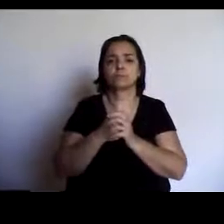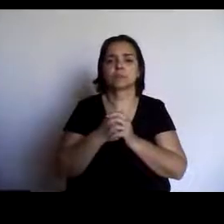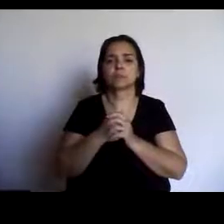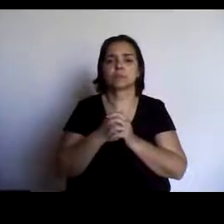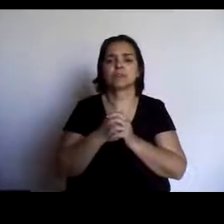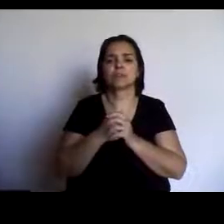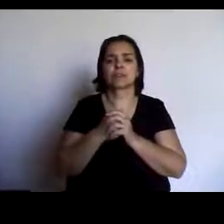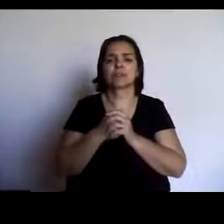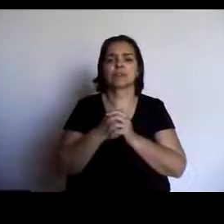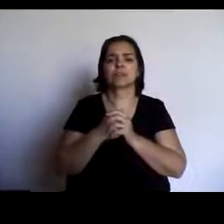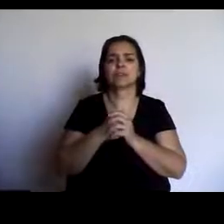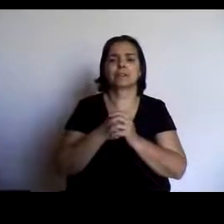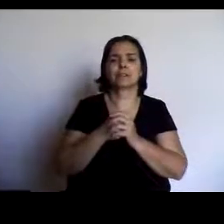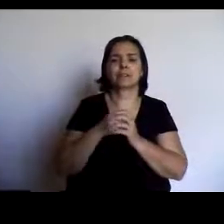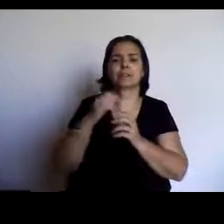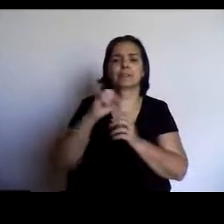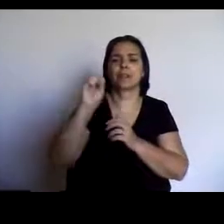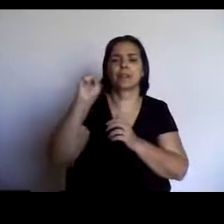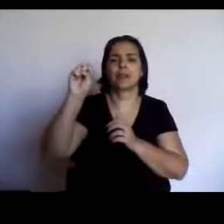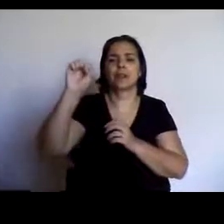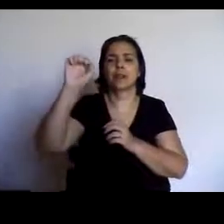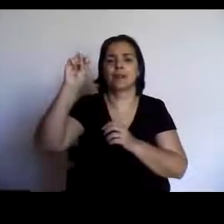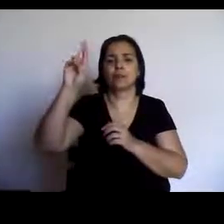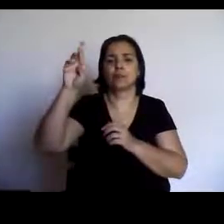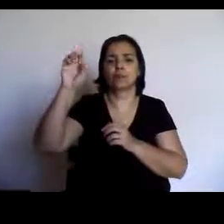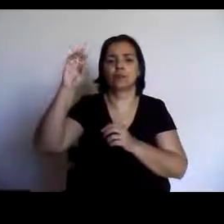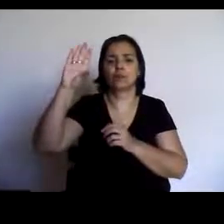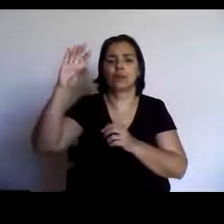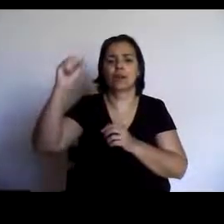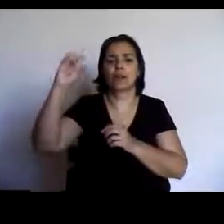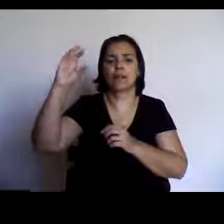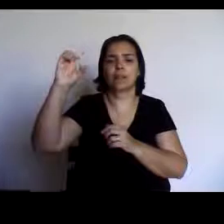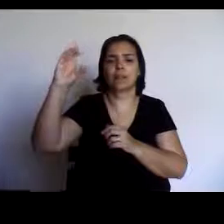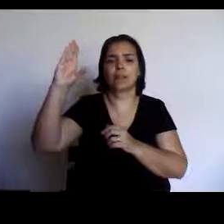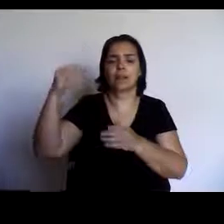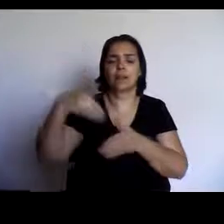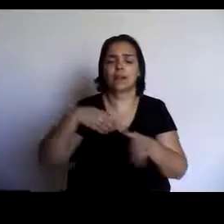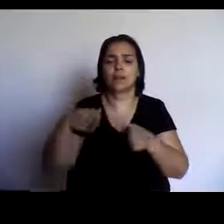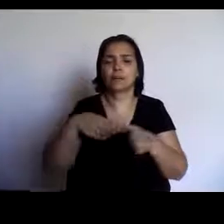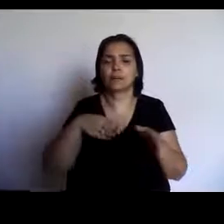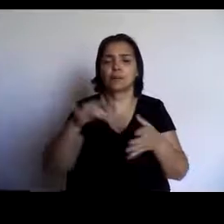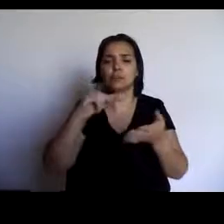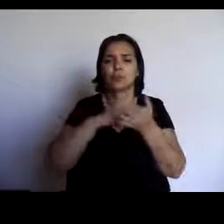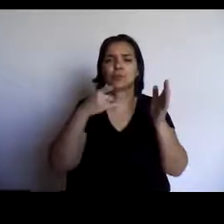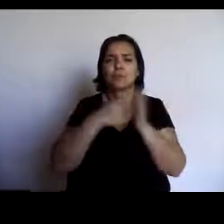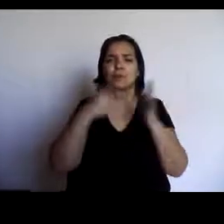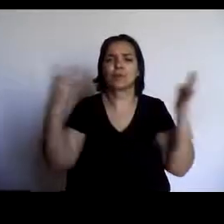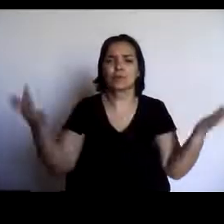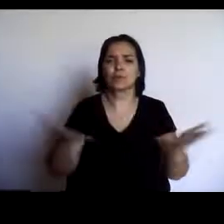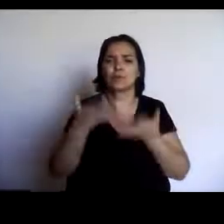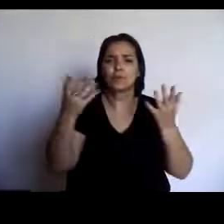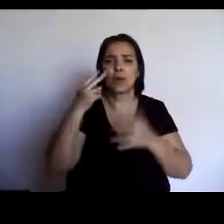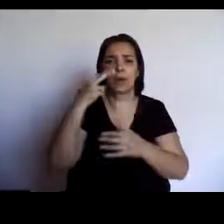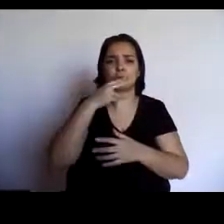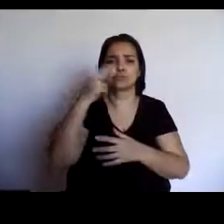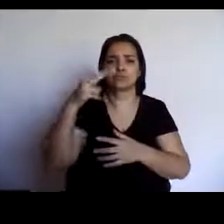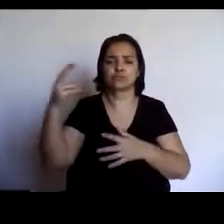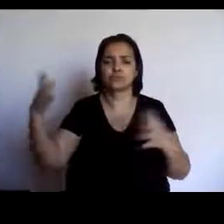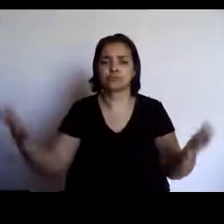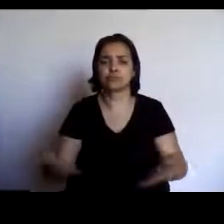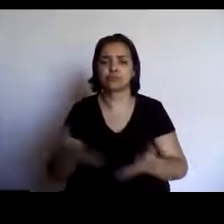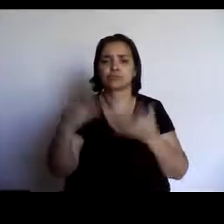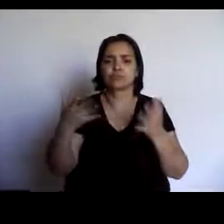que participamos con la Diputación de Cáceres, que como ha dicho Iván, pues son proyectos que quieren promocionar el turismo, los Caminos Jacobeos del